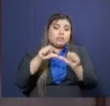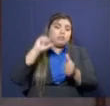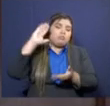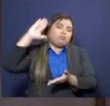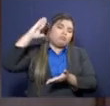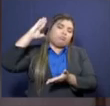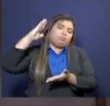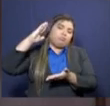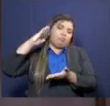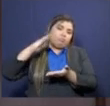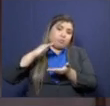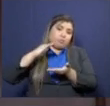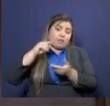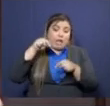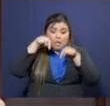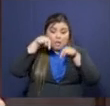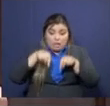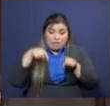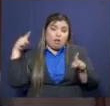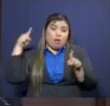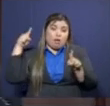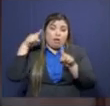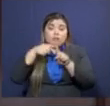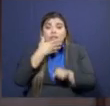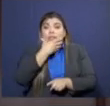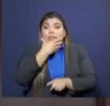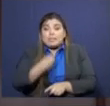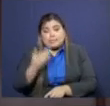aquí a fin de año.